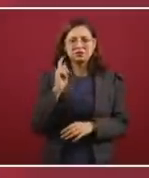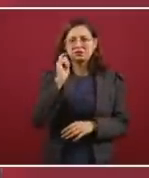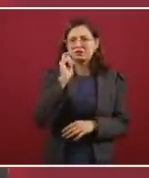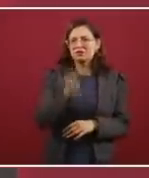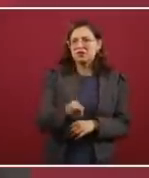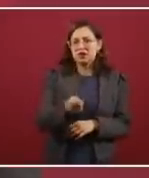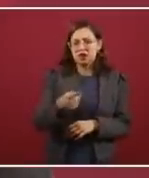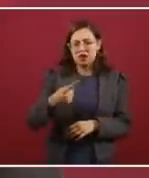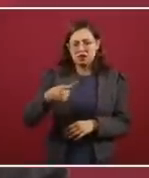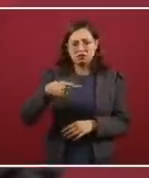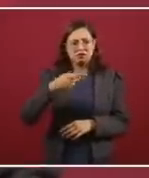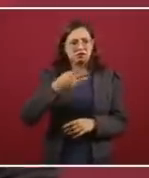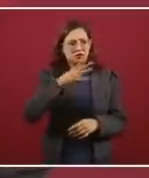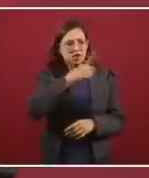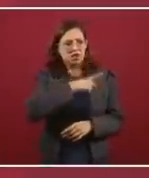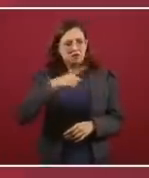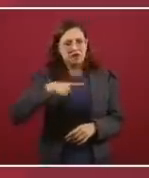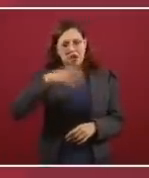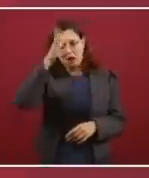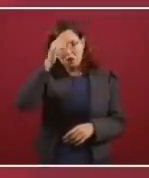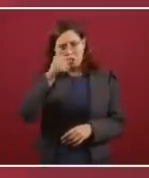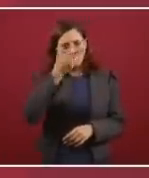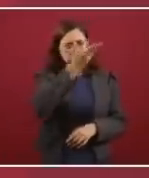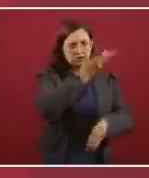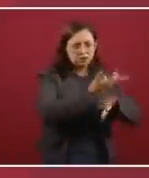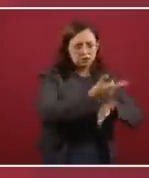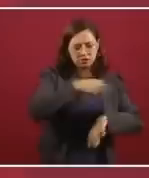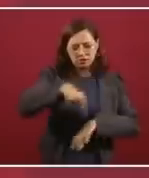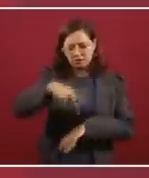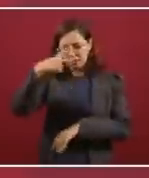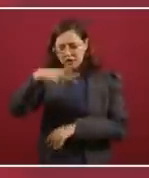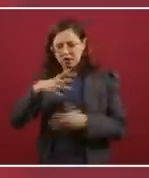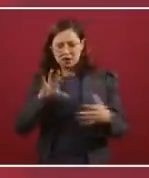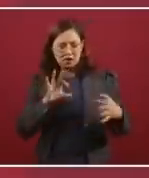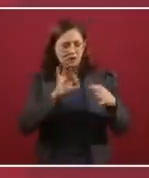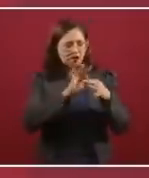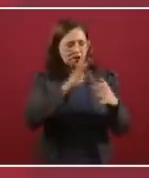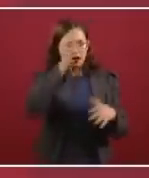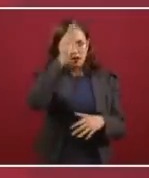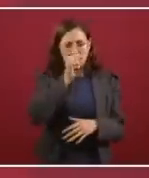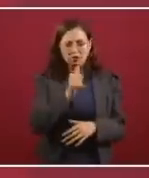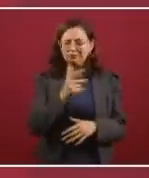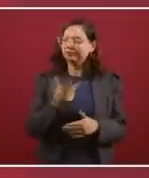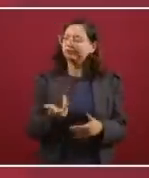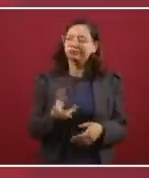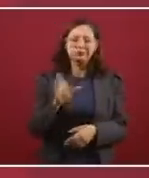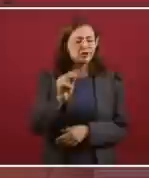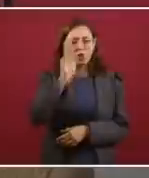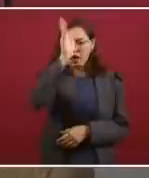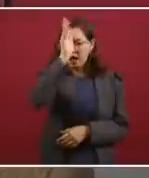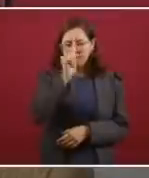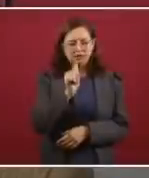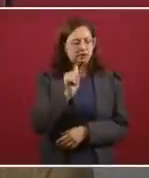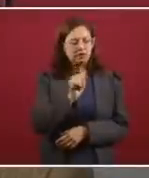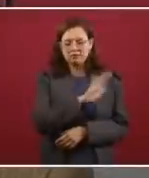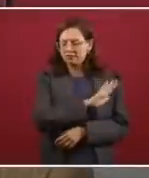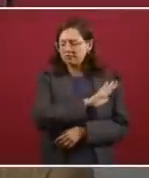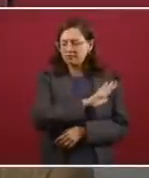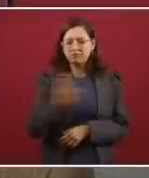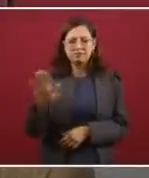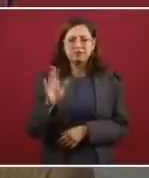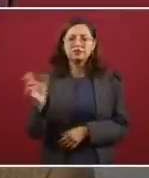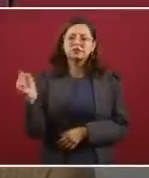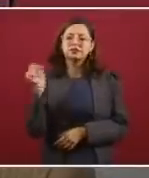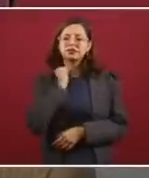Y como tú sabes, la posición del gobierno de la República ha sido que no vamos a aceptar eso. Y el Senado de la República